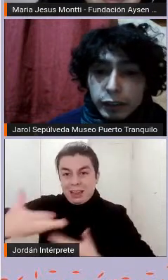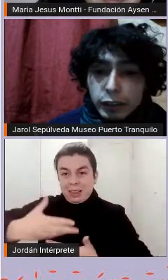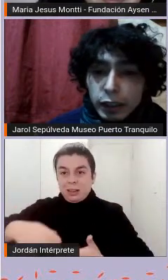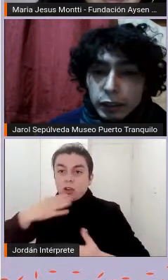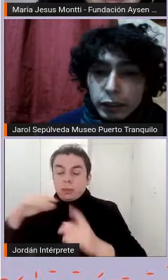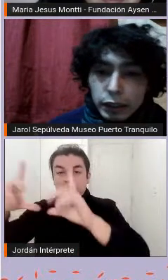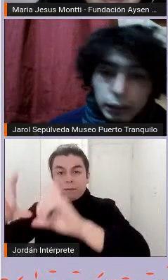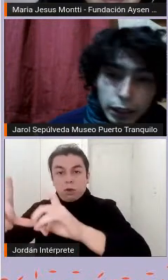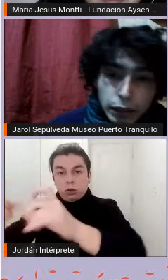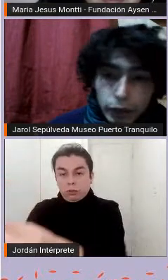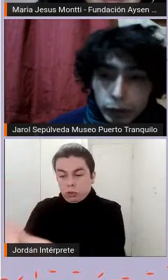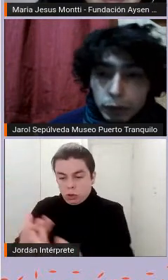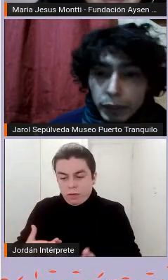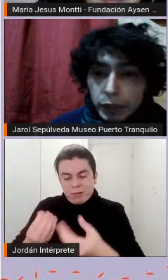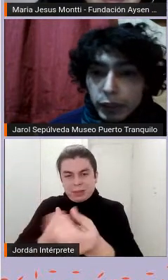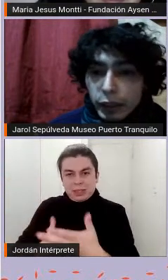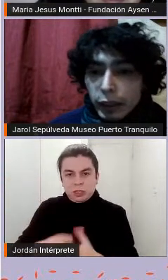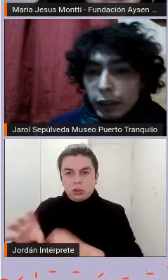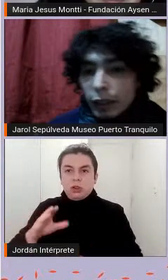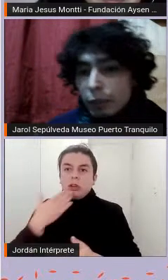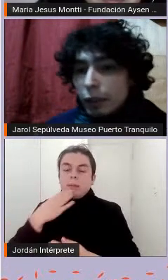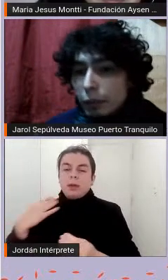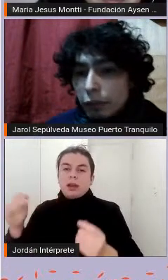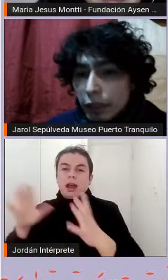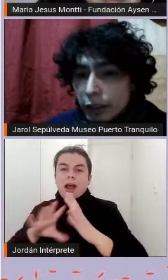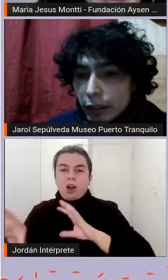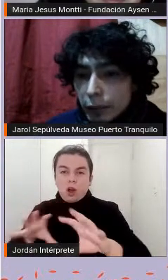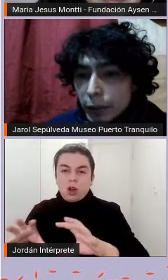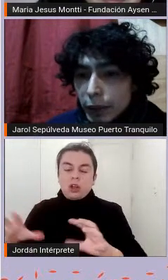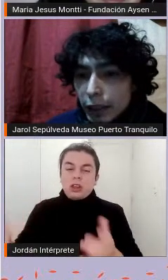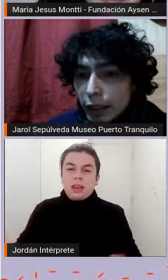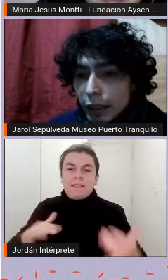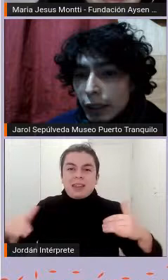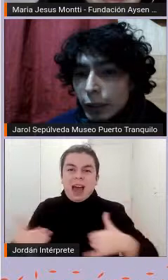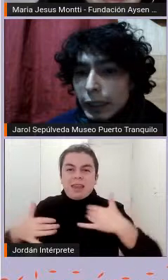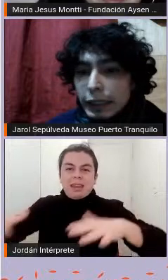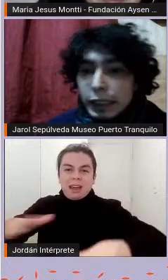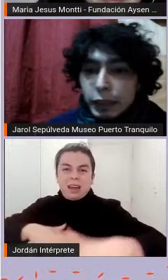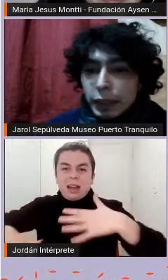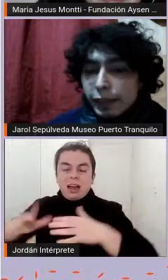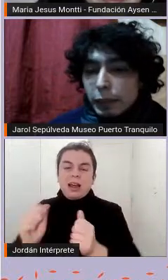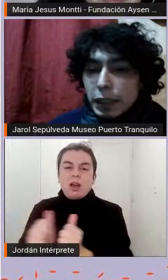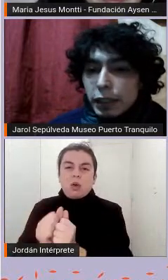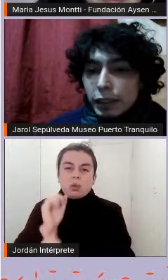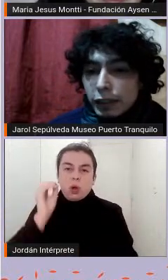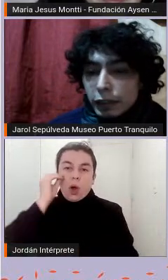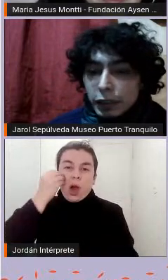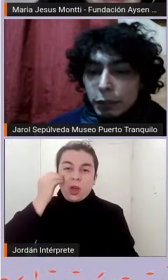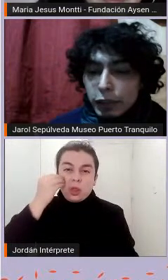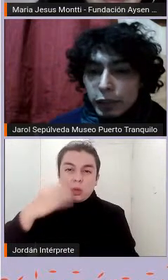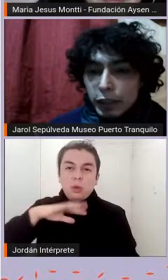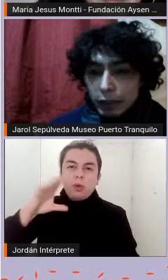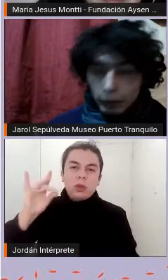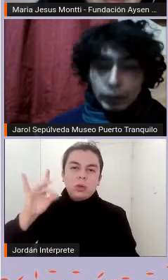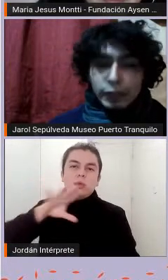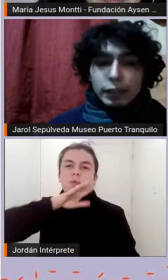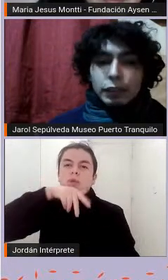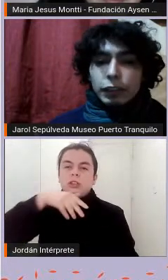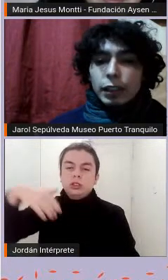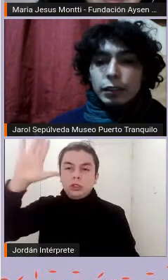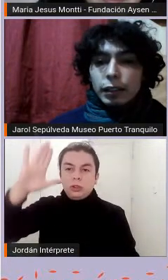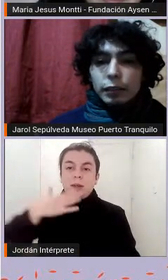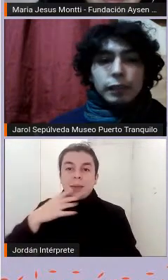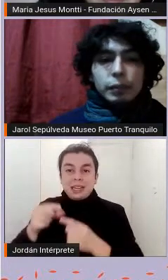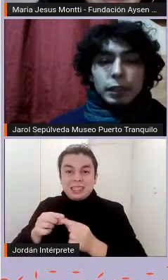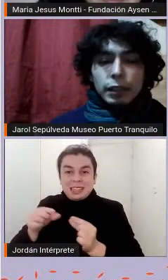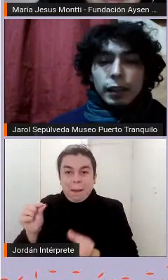ido facilitando, actividades con los adultos mayores, y ahí, por ejemplo, al final tenemos una entrega de una semilla, ¿cierto?, entre pobladoras, con todo lo que